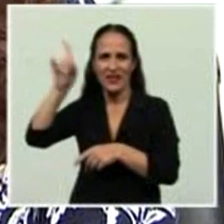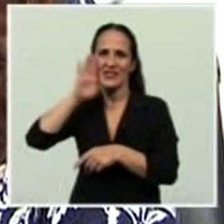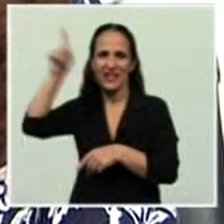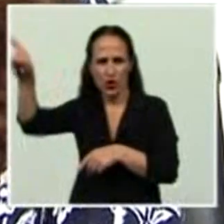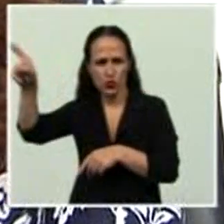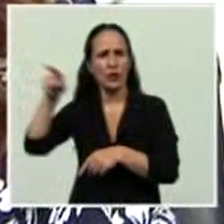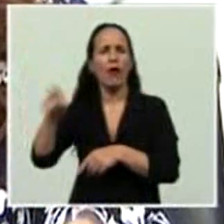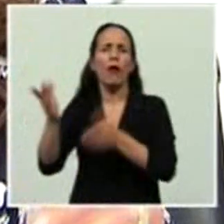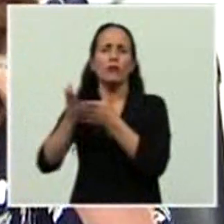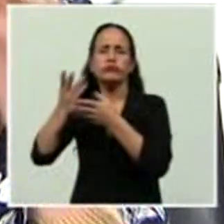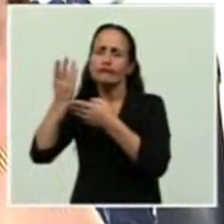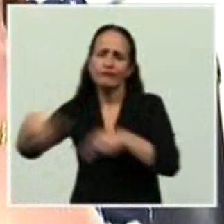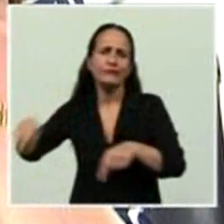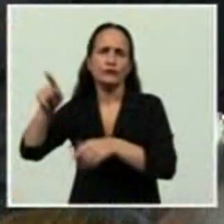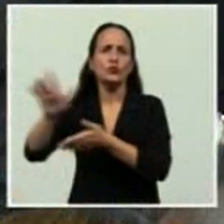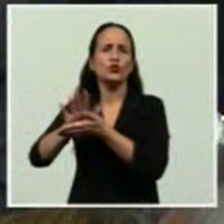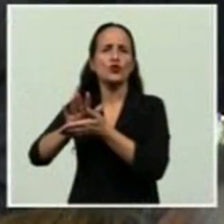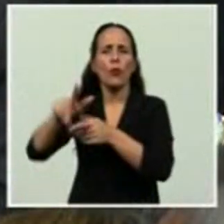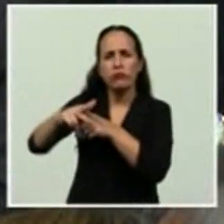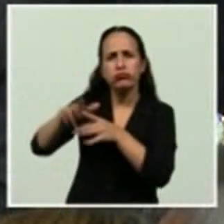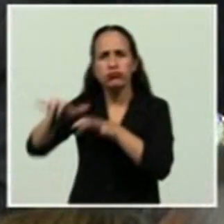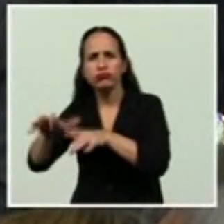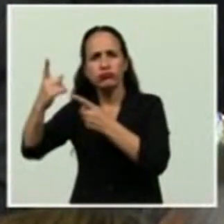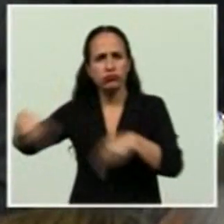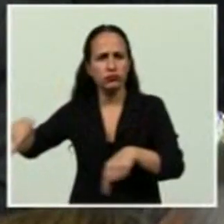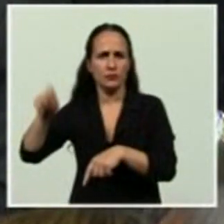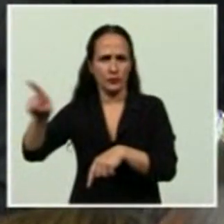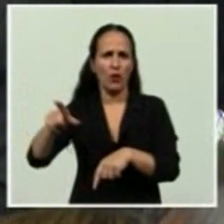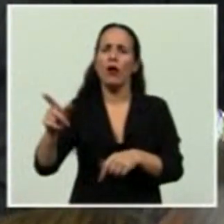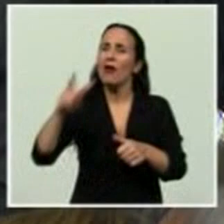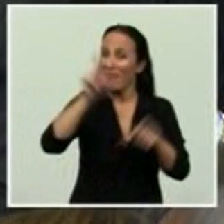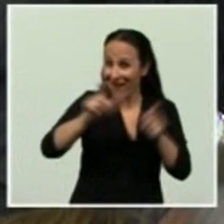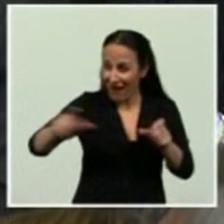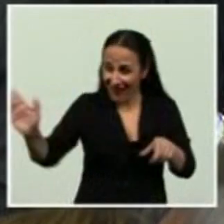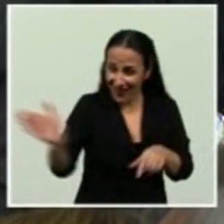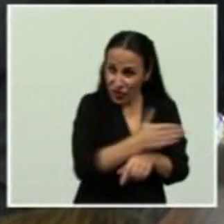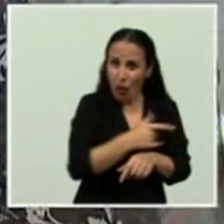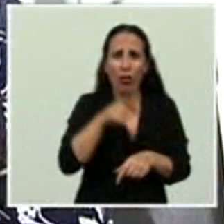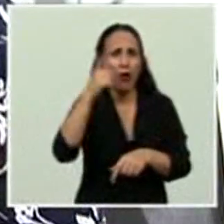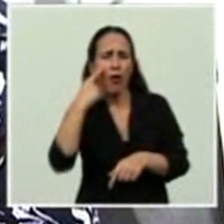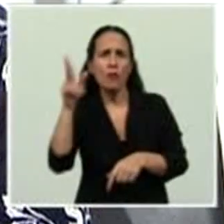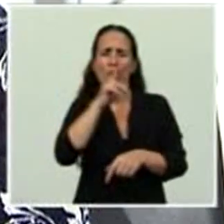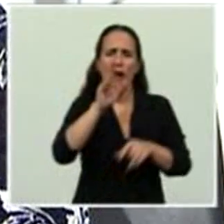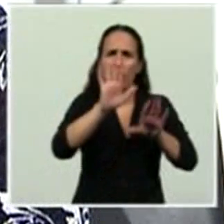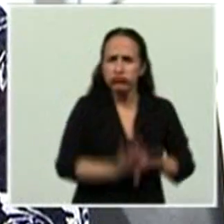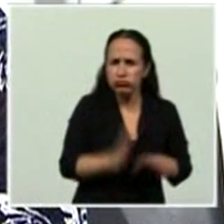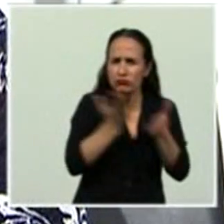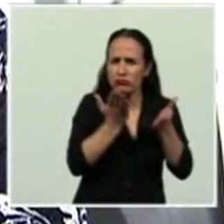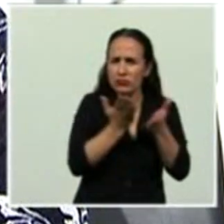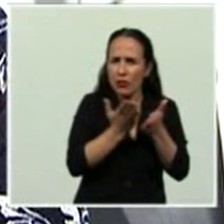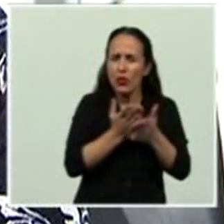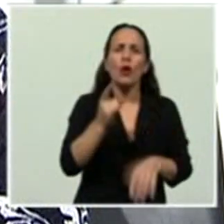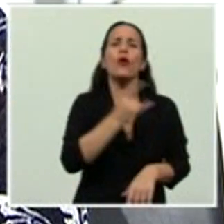materia de mecánica computacional todos ellos son hombres y mujeres formados en la